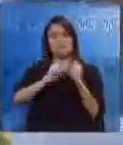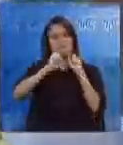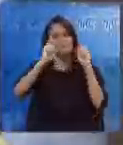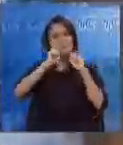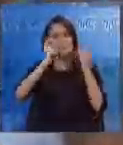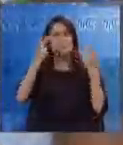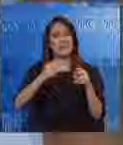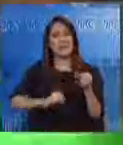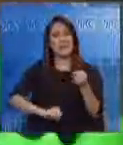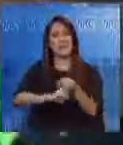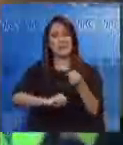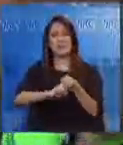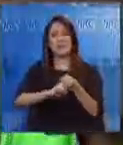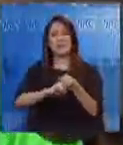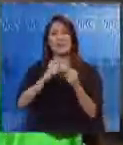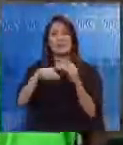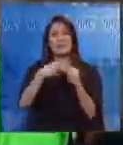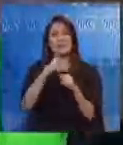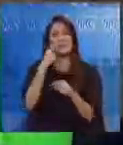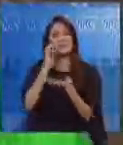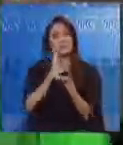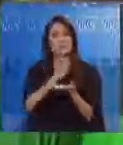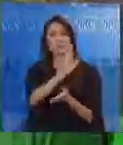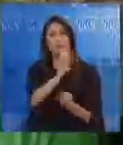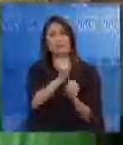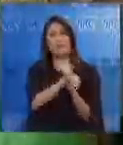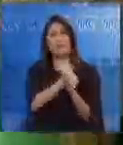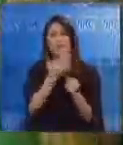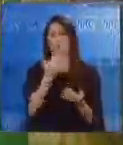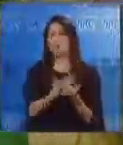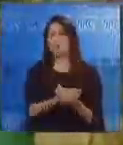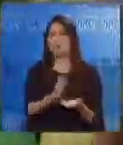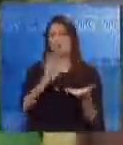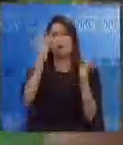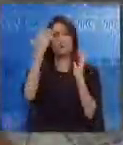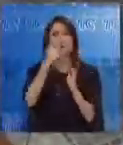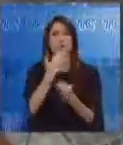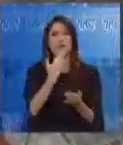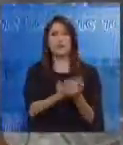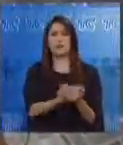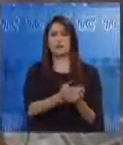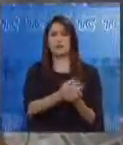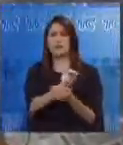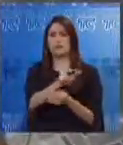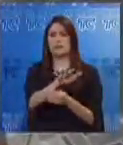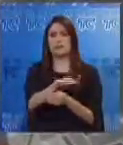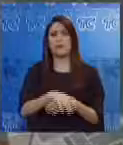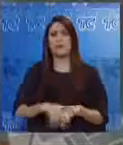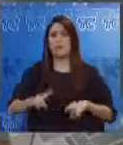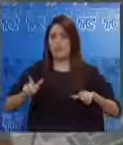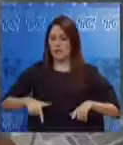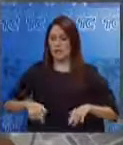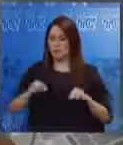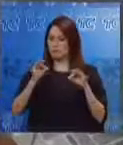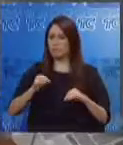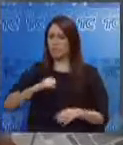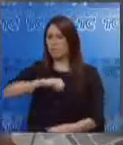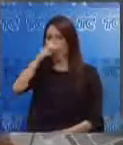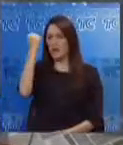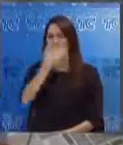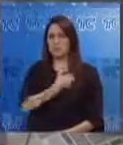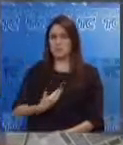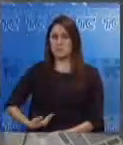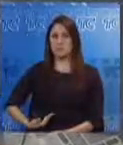y reconocían en testimonios la labor de la revolución ciudadana lenin va a ser la práctica de la república